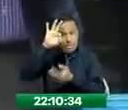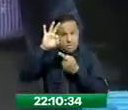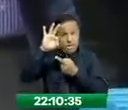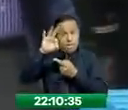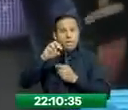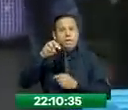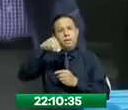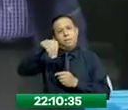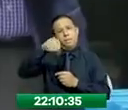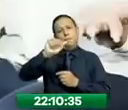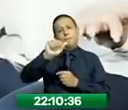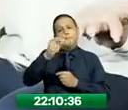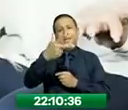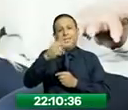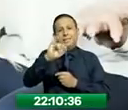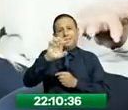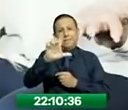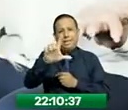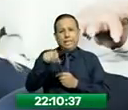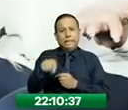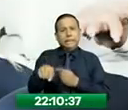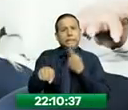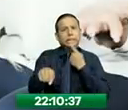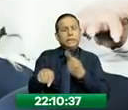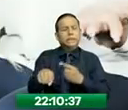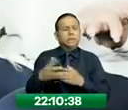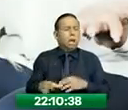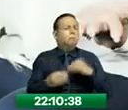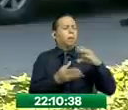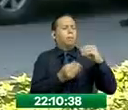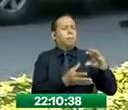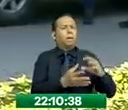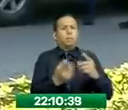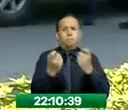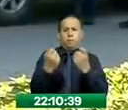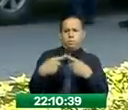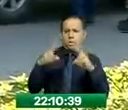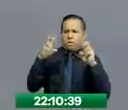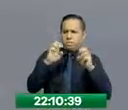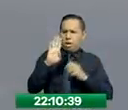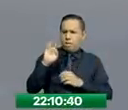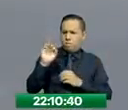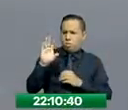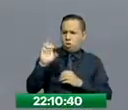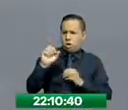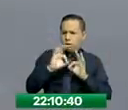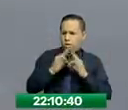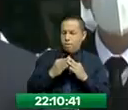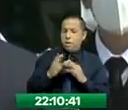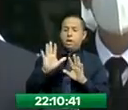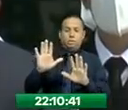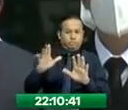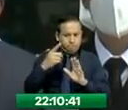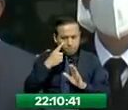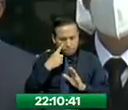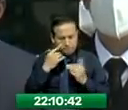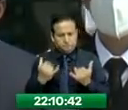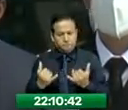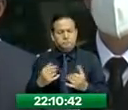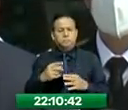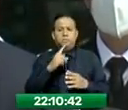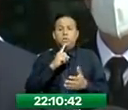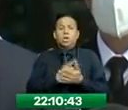país michael fitzpatrick se refirió la vista de la familia buscarán en las investigaciones que se realizan en ecuador tienen vistas